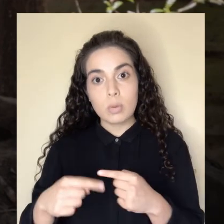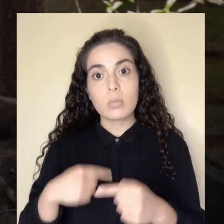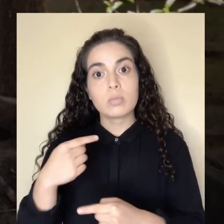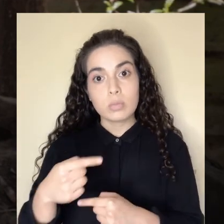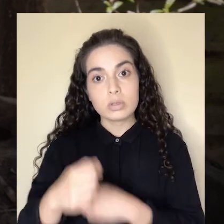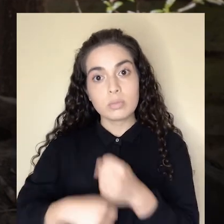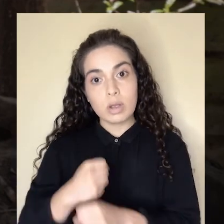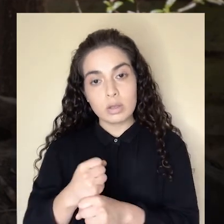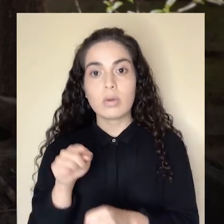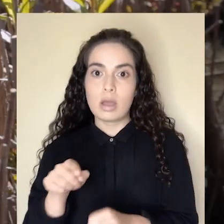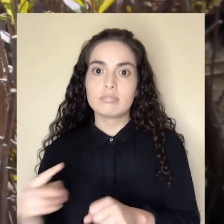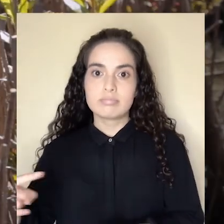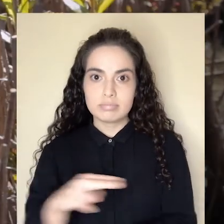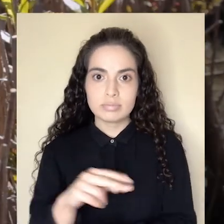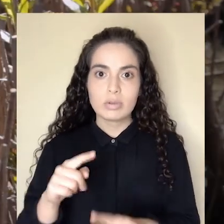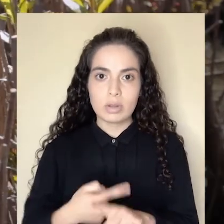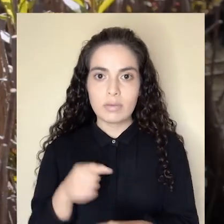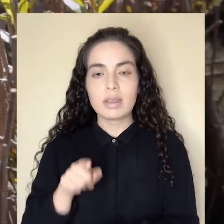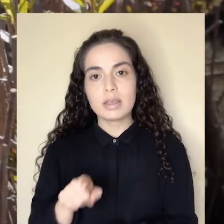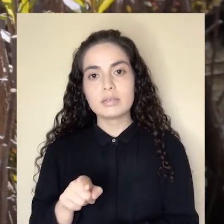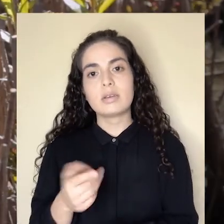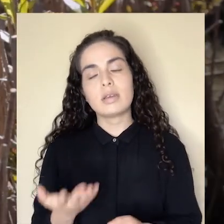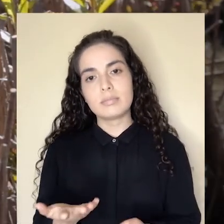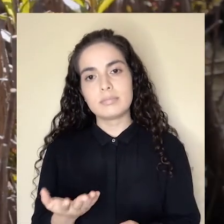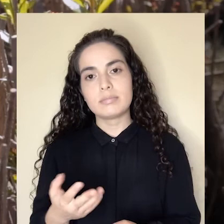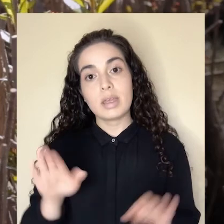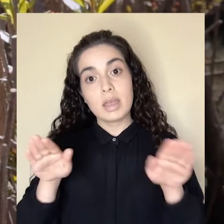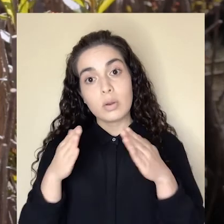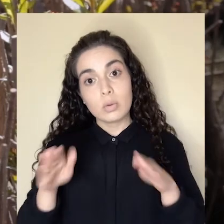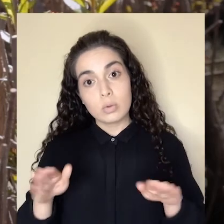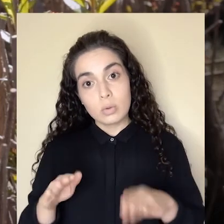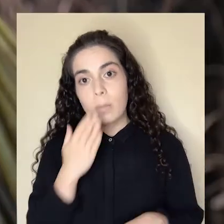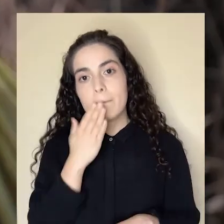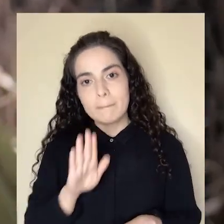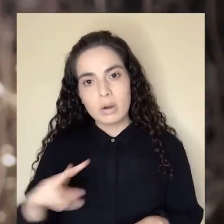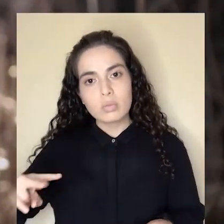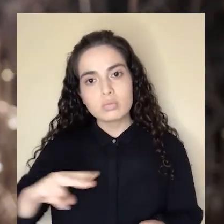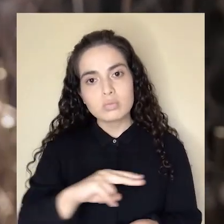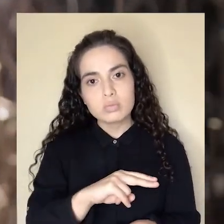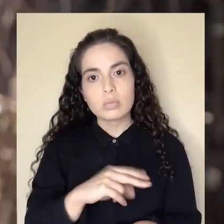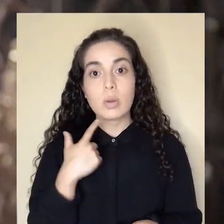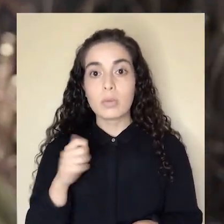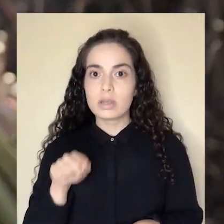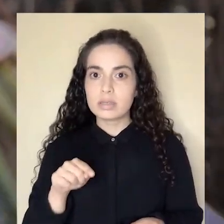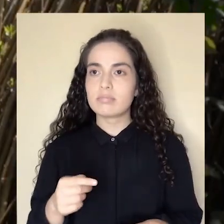renuevo para el año que viene. Y el mimbre es mejor cortarlo en otoño, mucho mejor porque dura